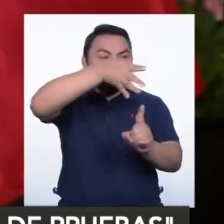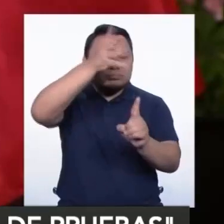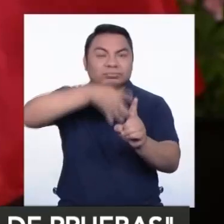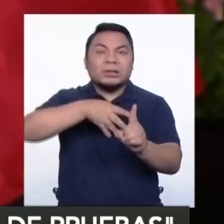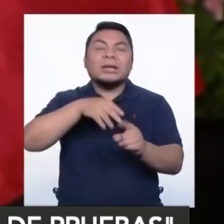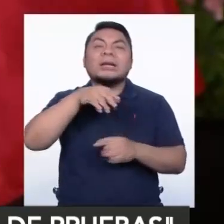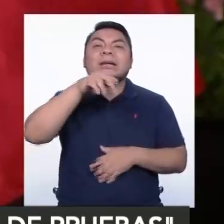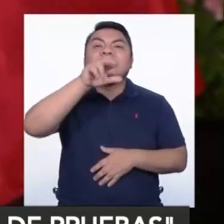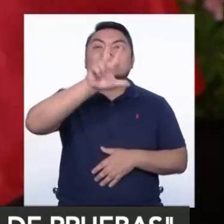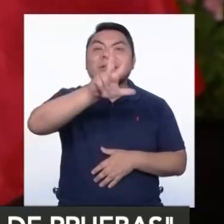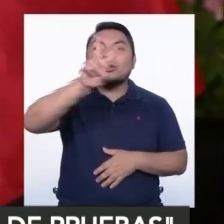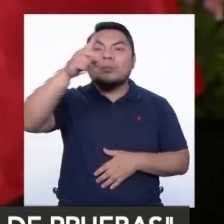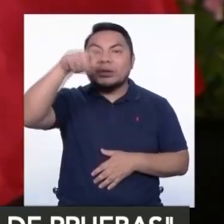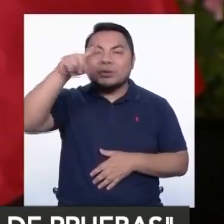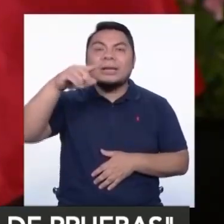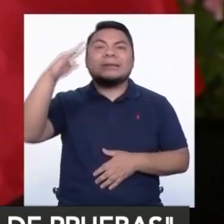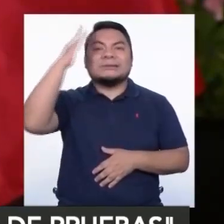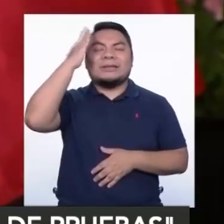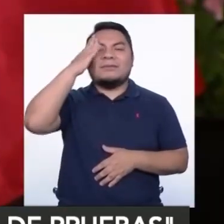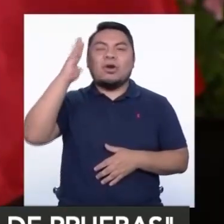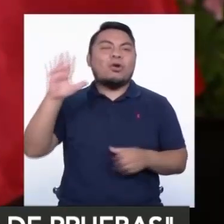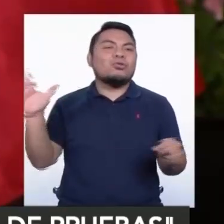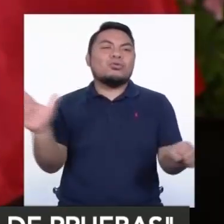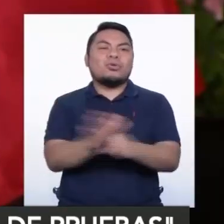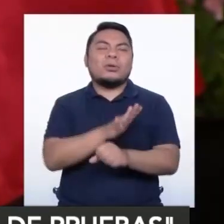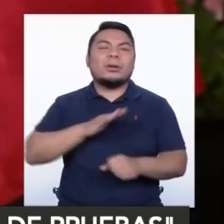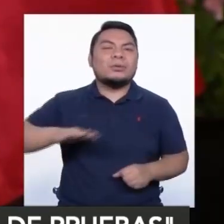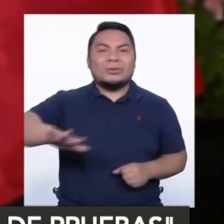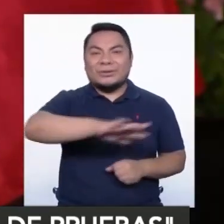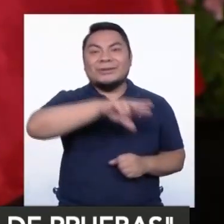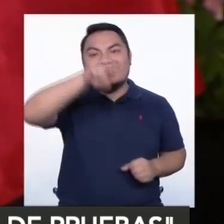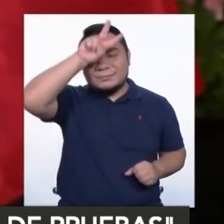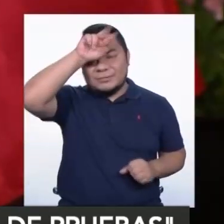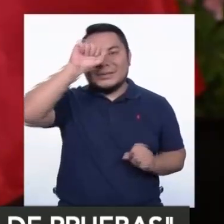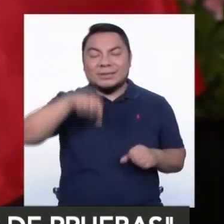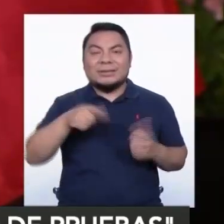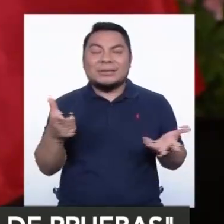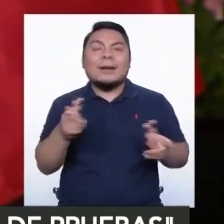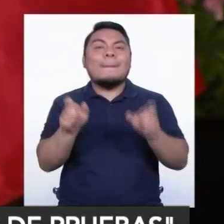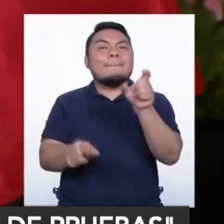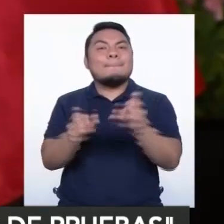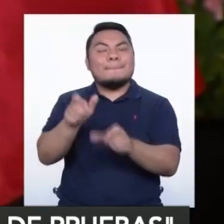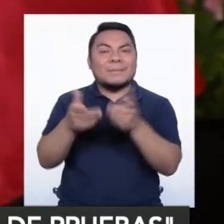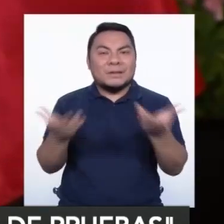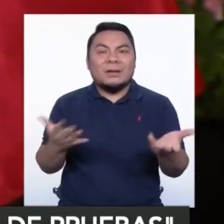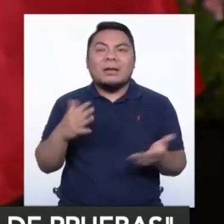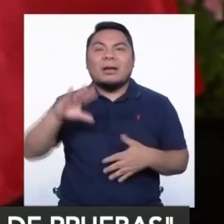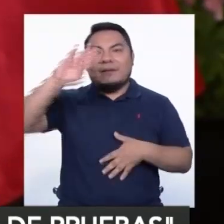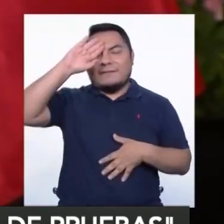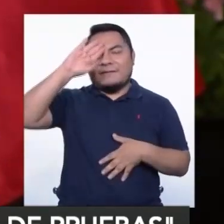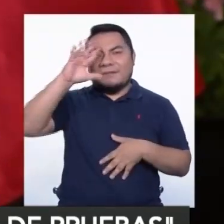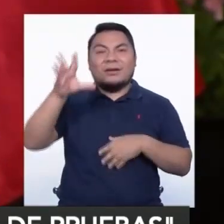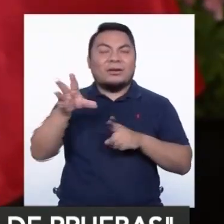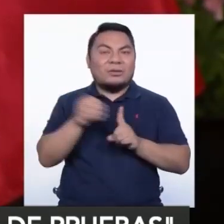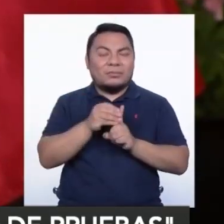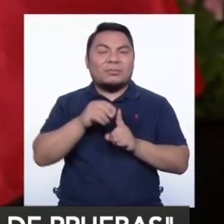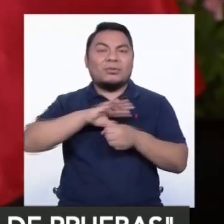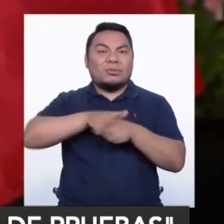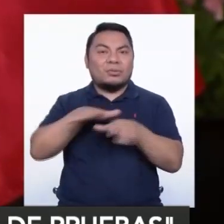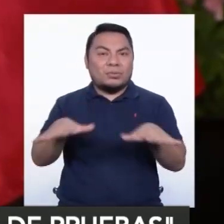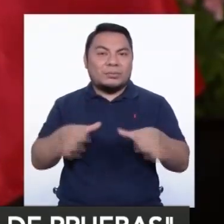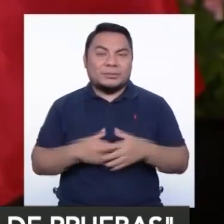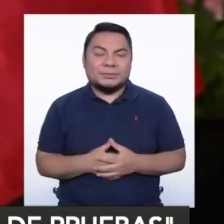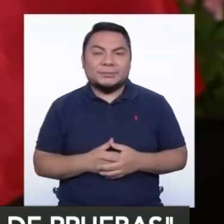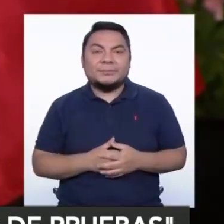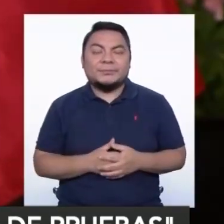sabríamos exactamente cuántos hay en total en todo el país de ciudadanos contaminados con el